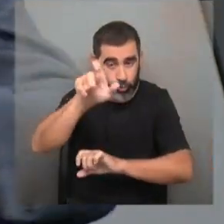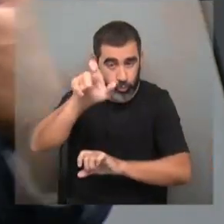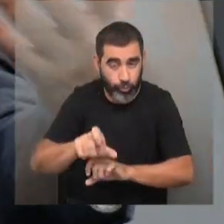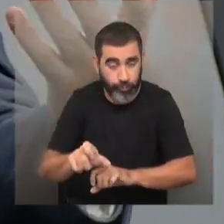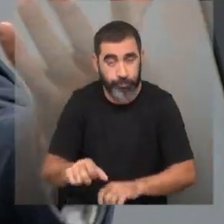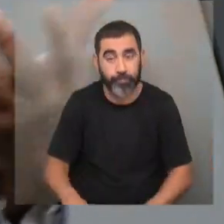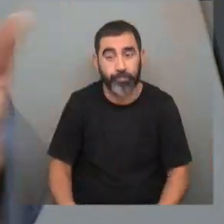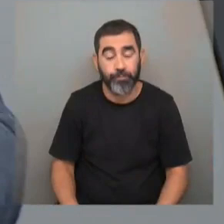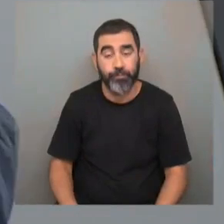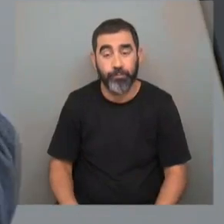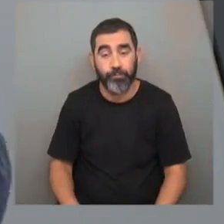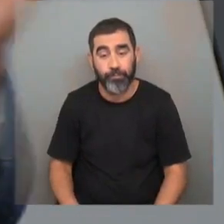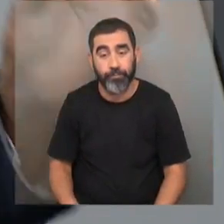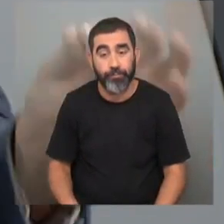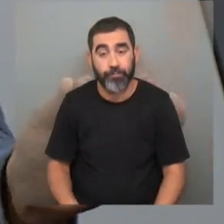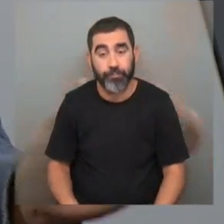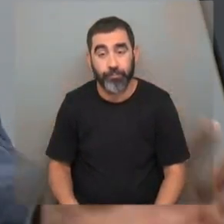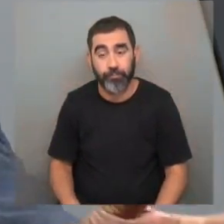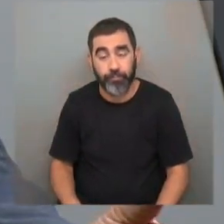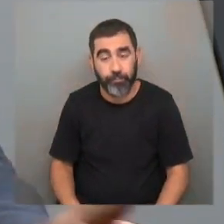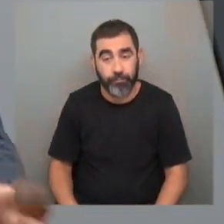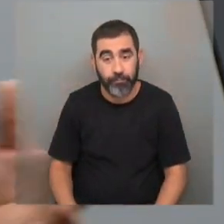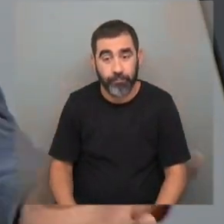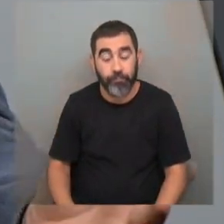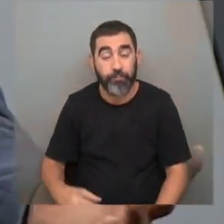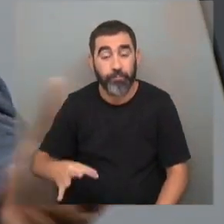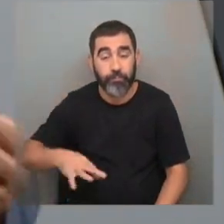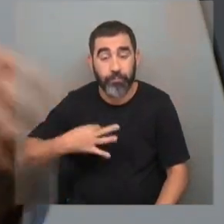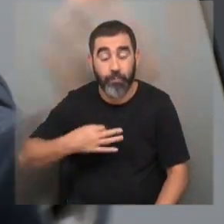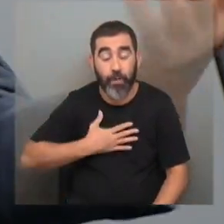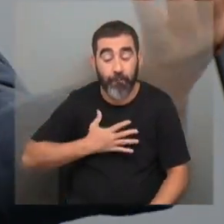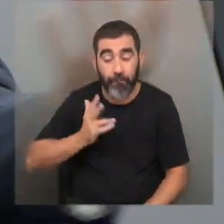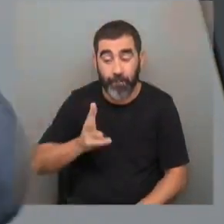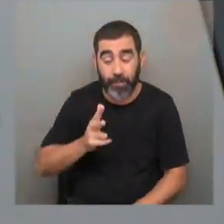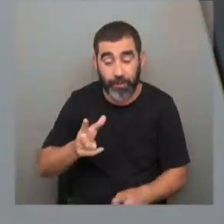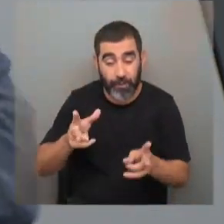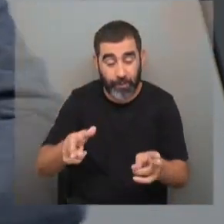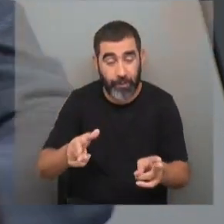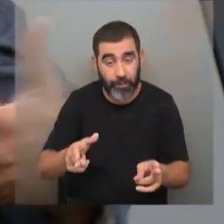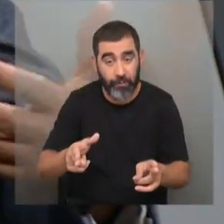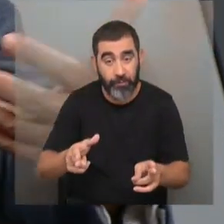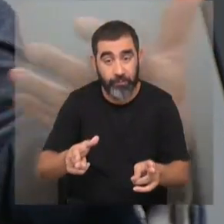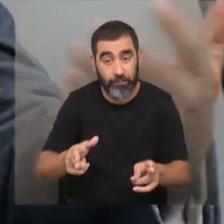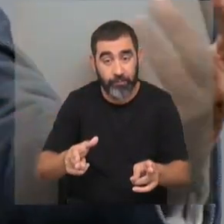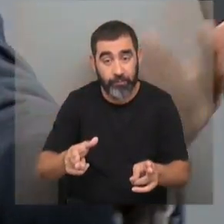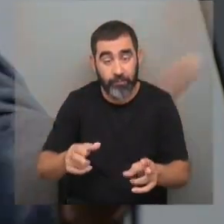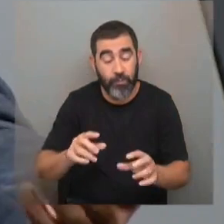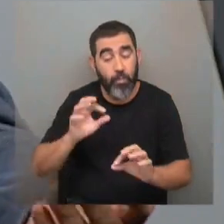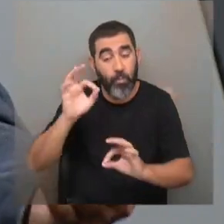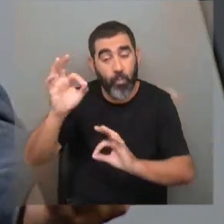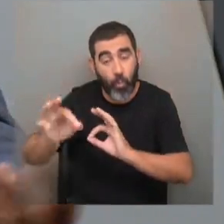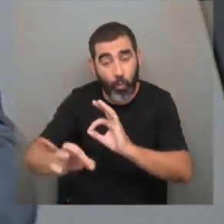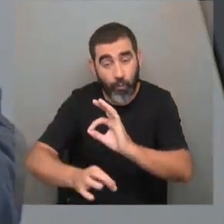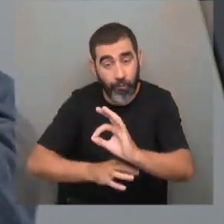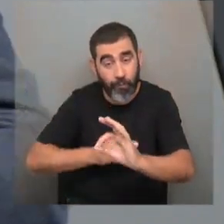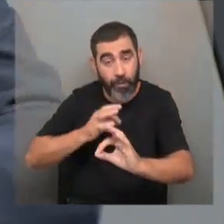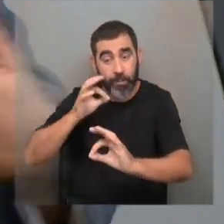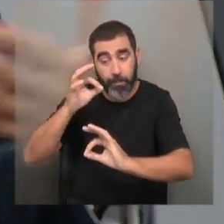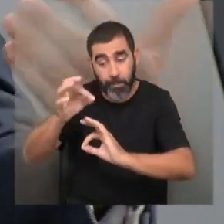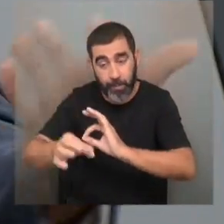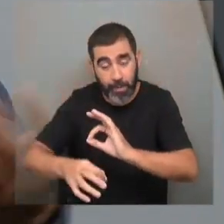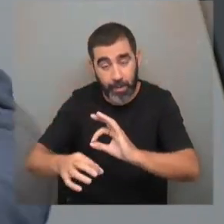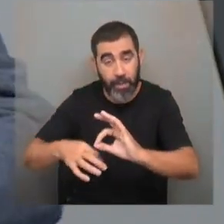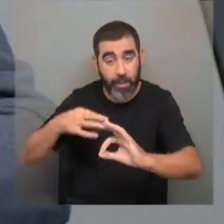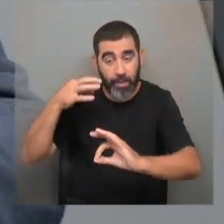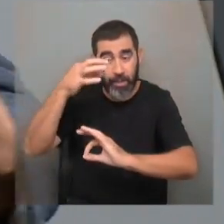lo que vemos ahora en esta pequeña escala de tiempo, que es nuestra vida, la vida del ser humano, vemos un movimiento bastante ordenado, donde las cosas